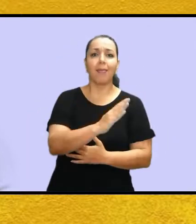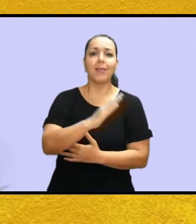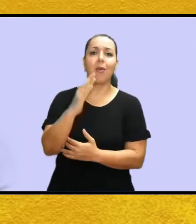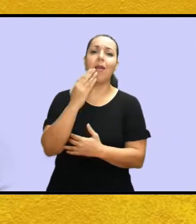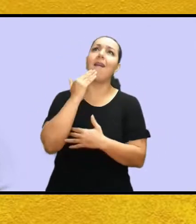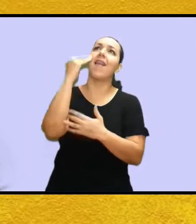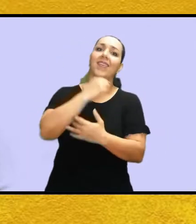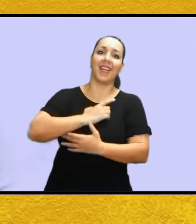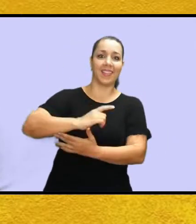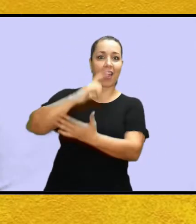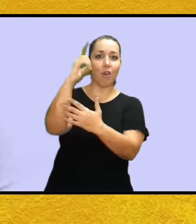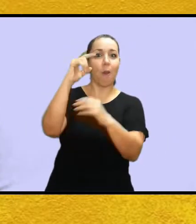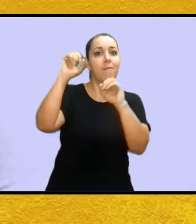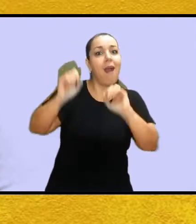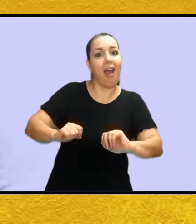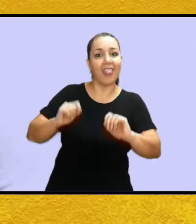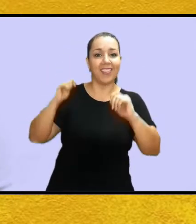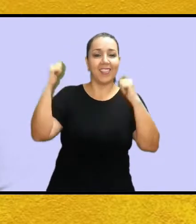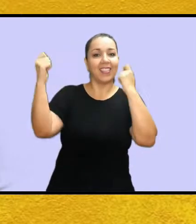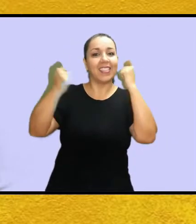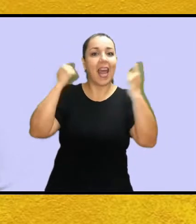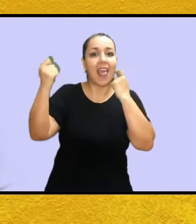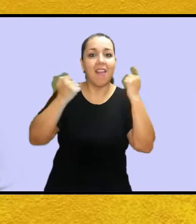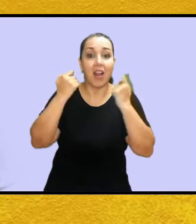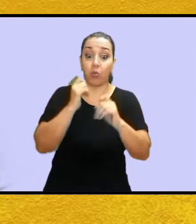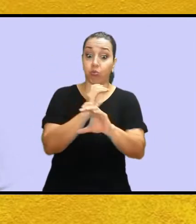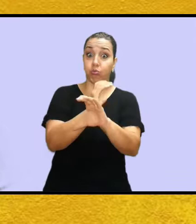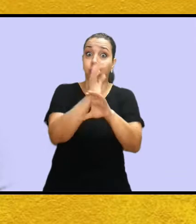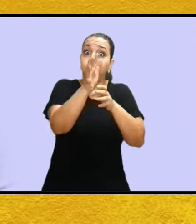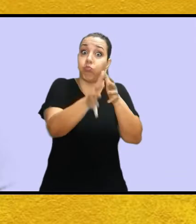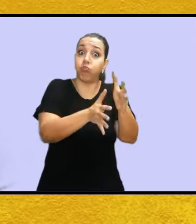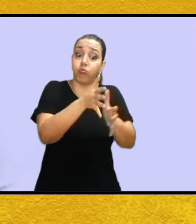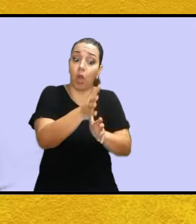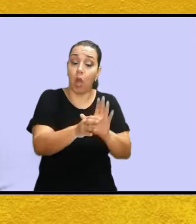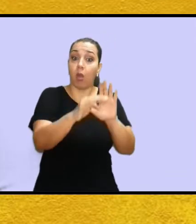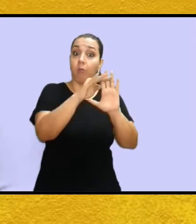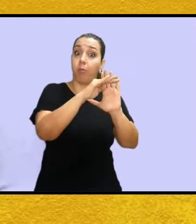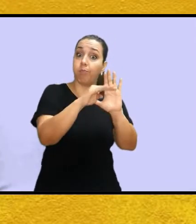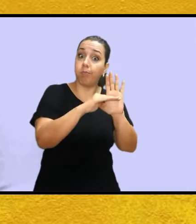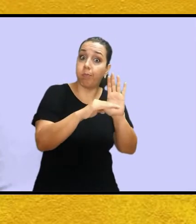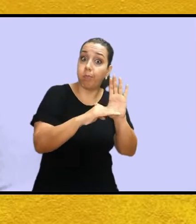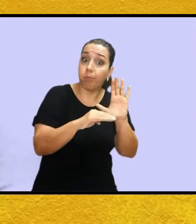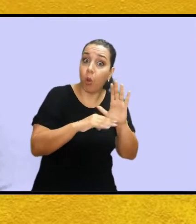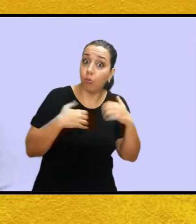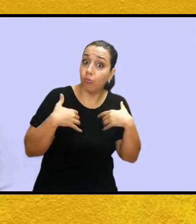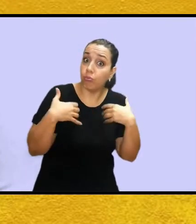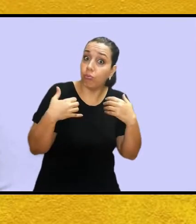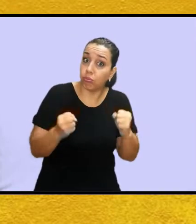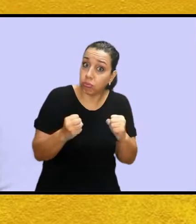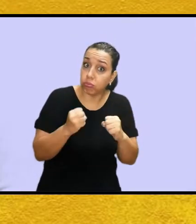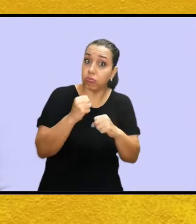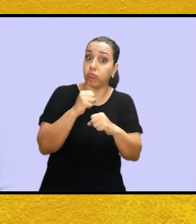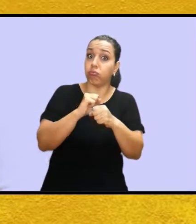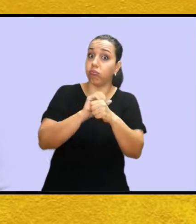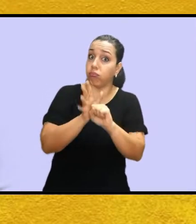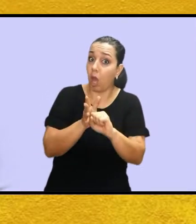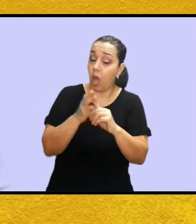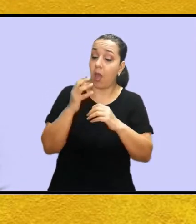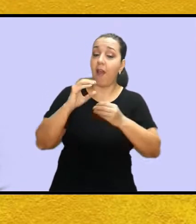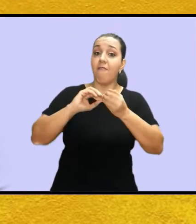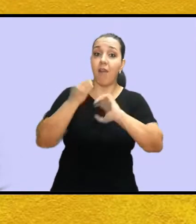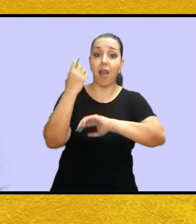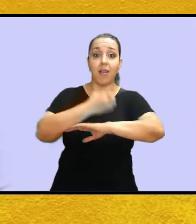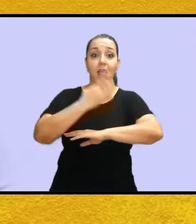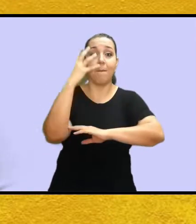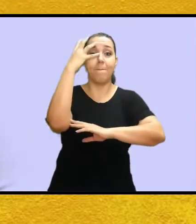darle gracias a Dios de que podemos celebrar guardando los protocolos debidos y cuidándonos estas fechas tan bonitas,